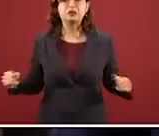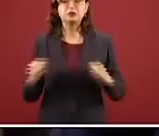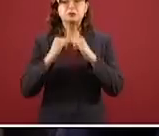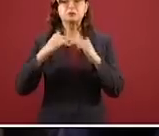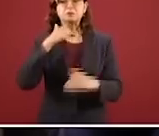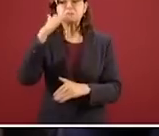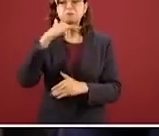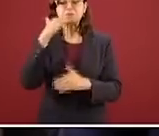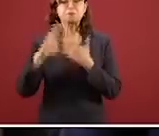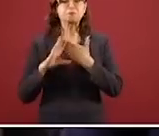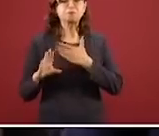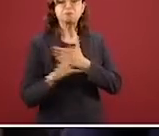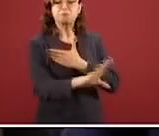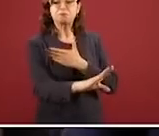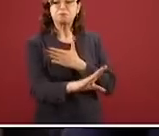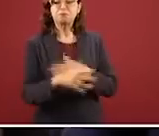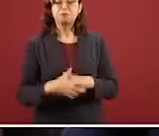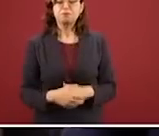Anticorrupción